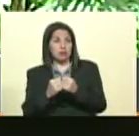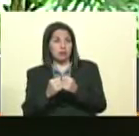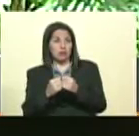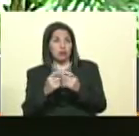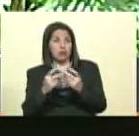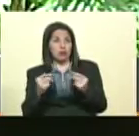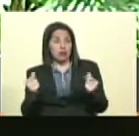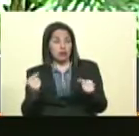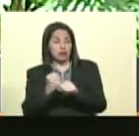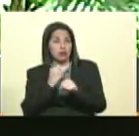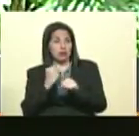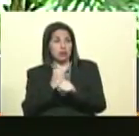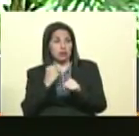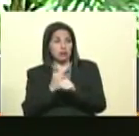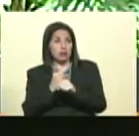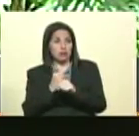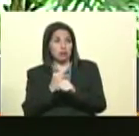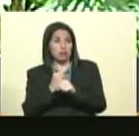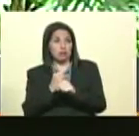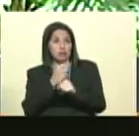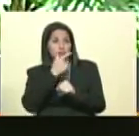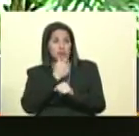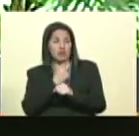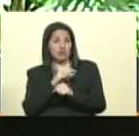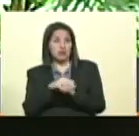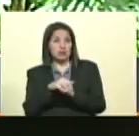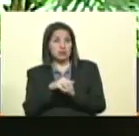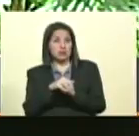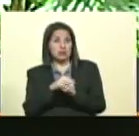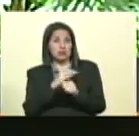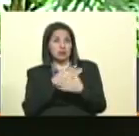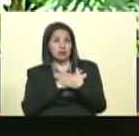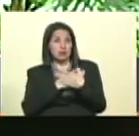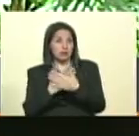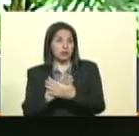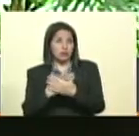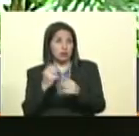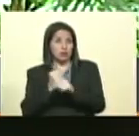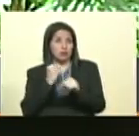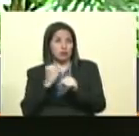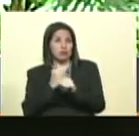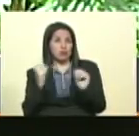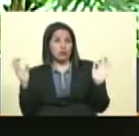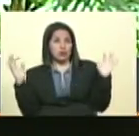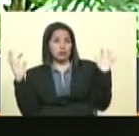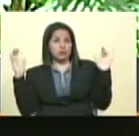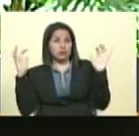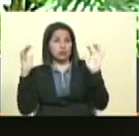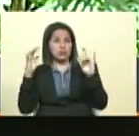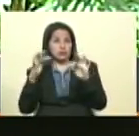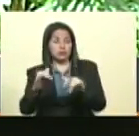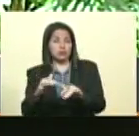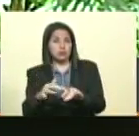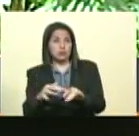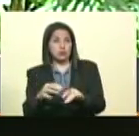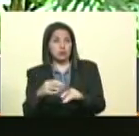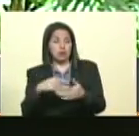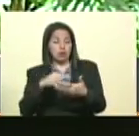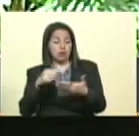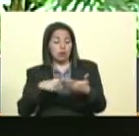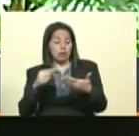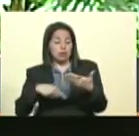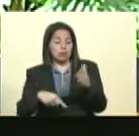dato importantísimo en este momento y en esta hora. Es la voluntad de los trabajadores a venir a convenir colectivamente un conjunto de